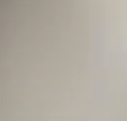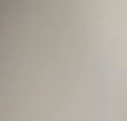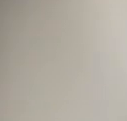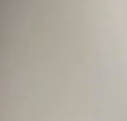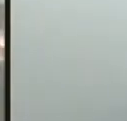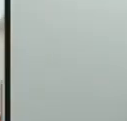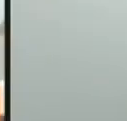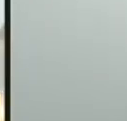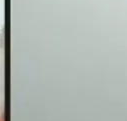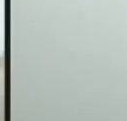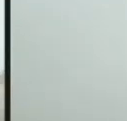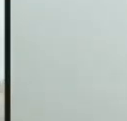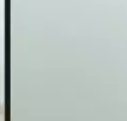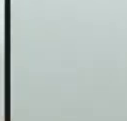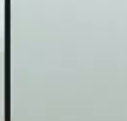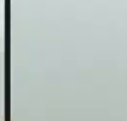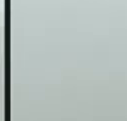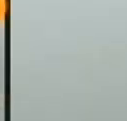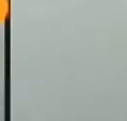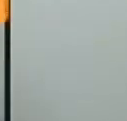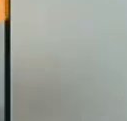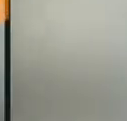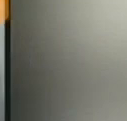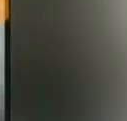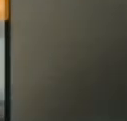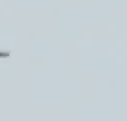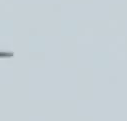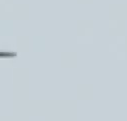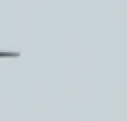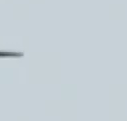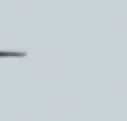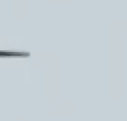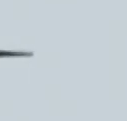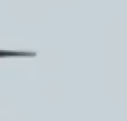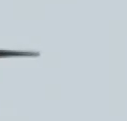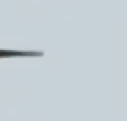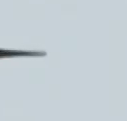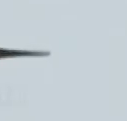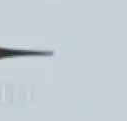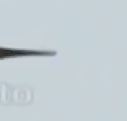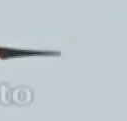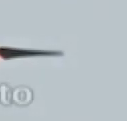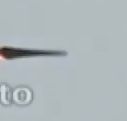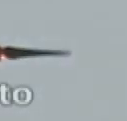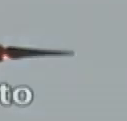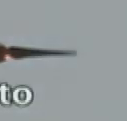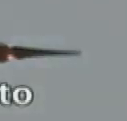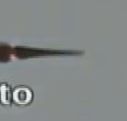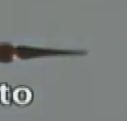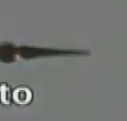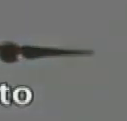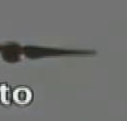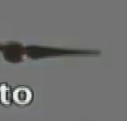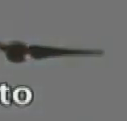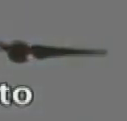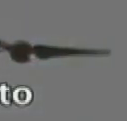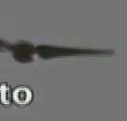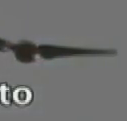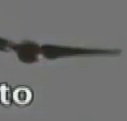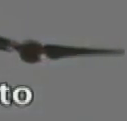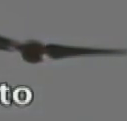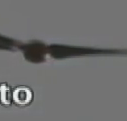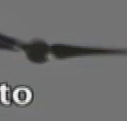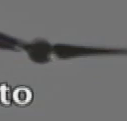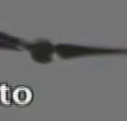a esquina Viento. Ambos drones contenían sustancias explosivas de alto impacto destructivo, con elementos